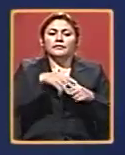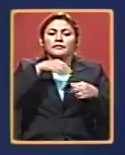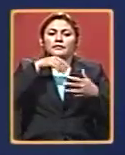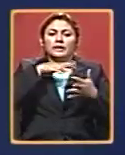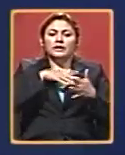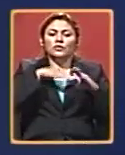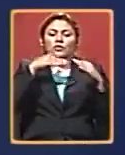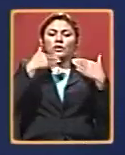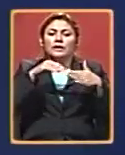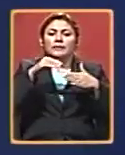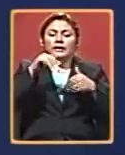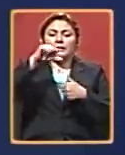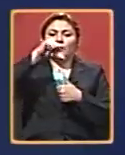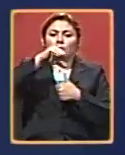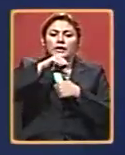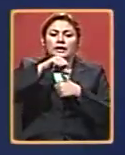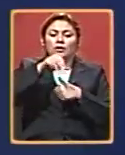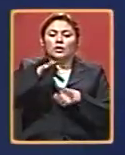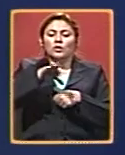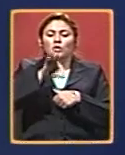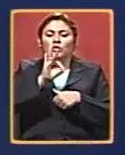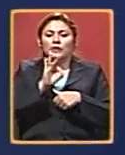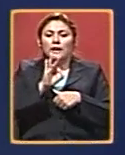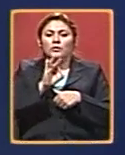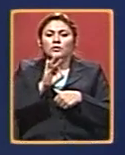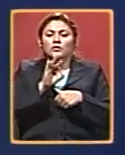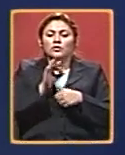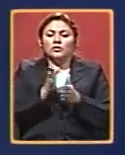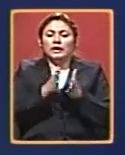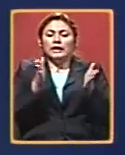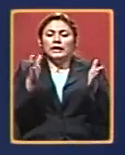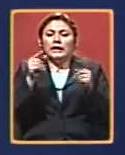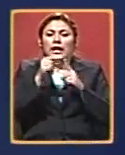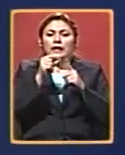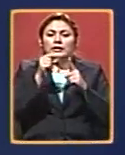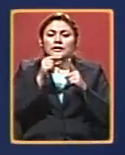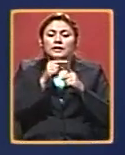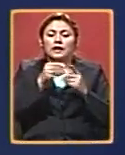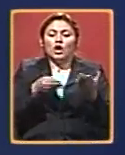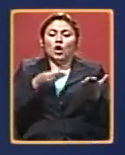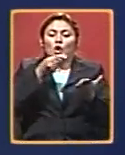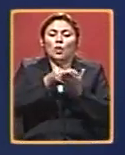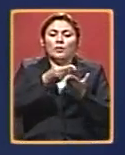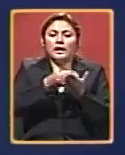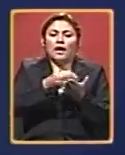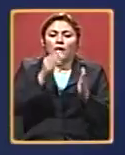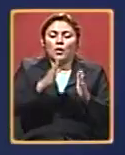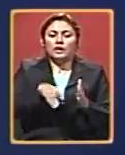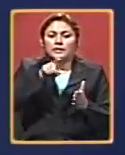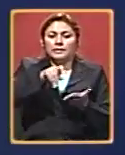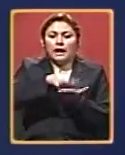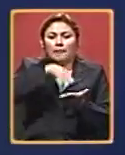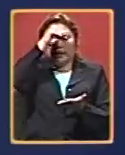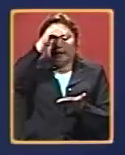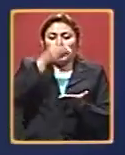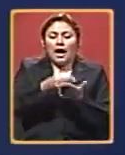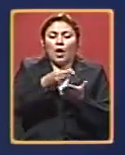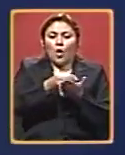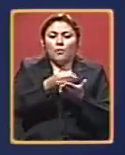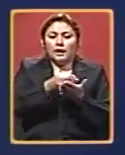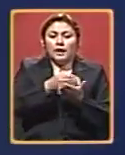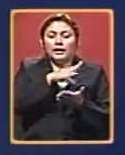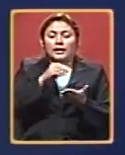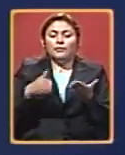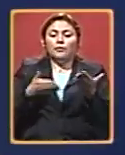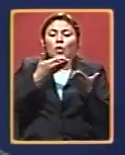estudio a nivel centroamericano encontramos en términos generales que los compradores tienen que aprender a comprar y los proveedores tienen